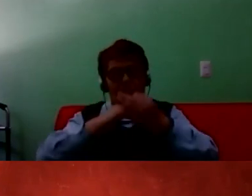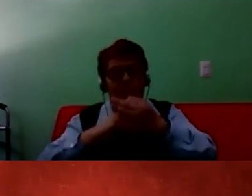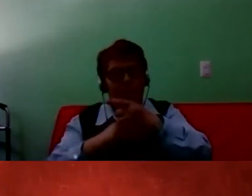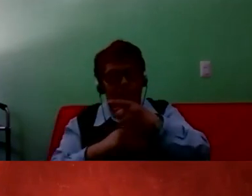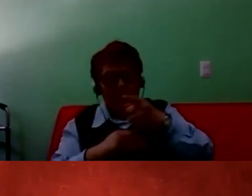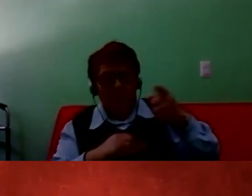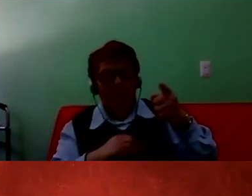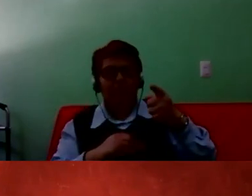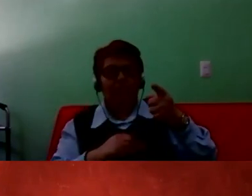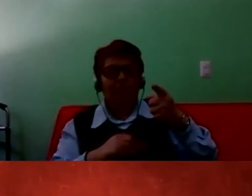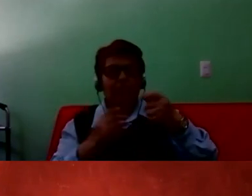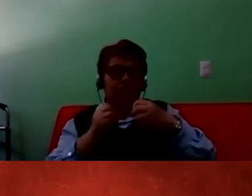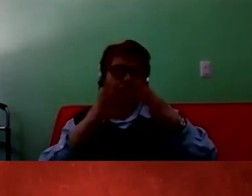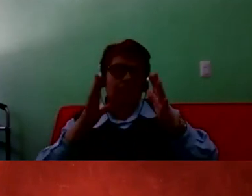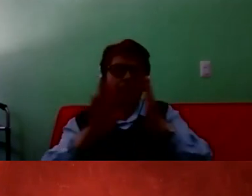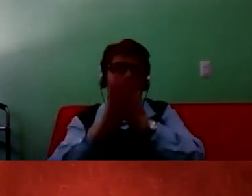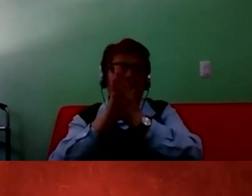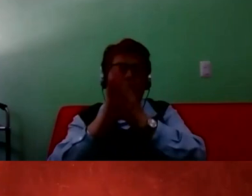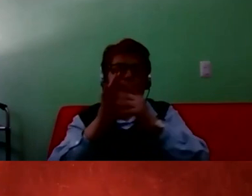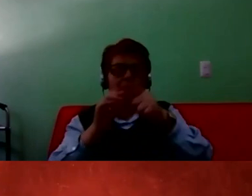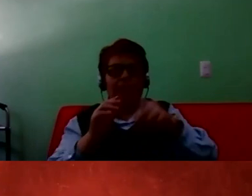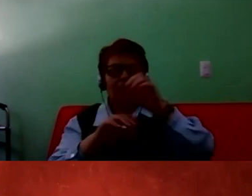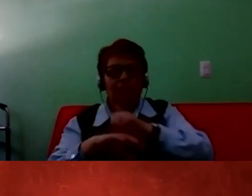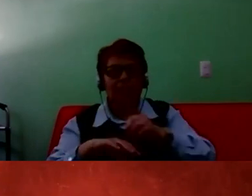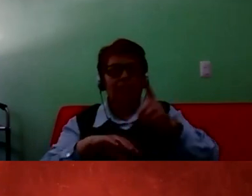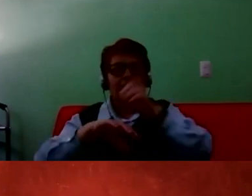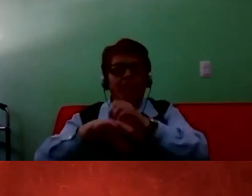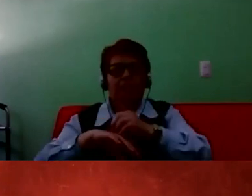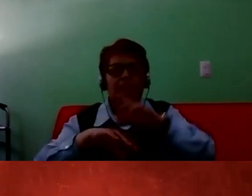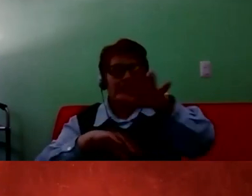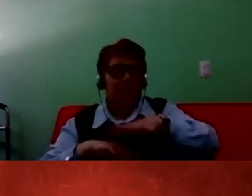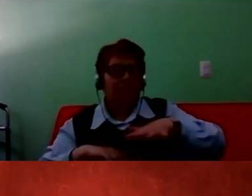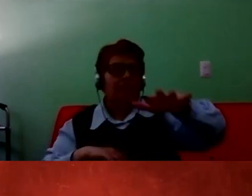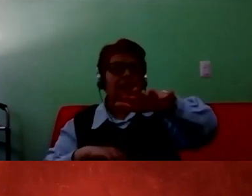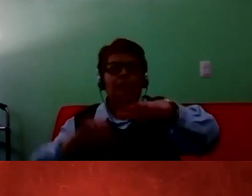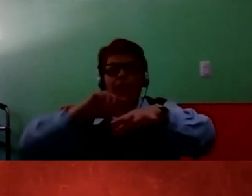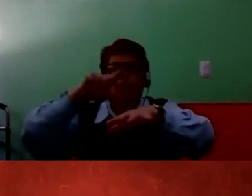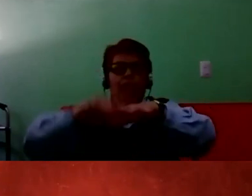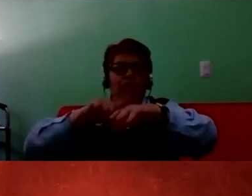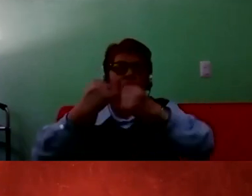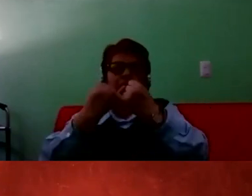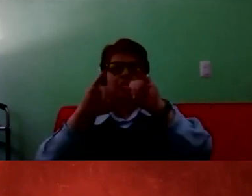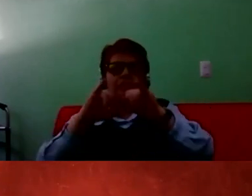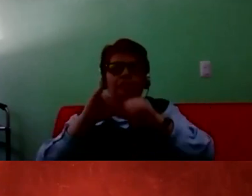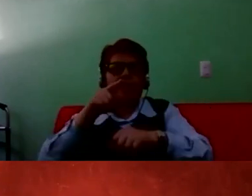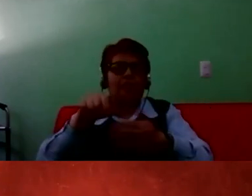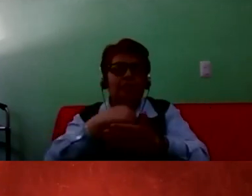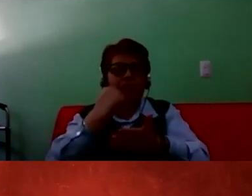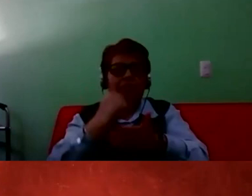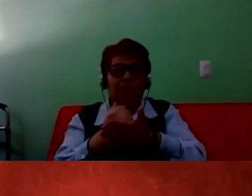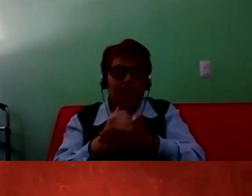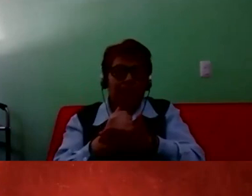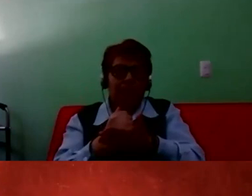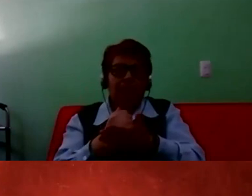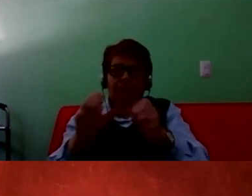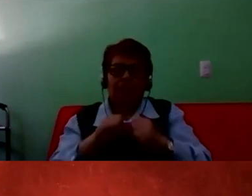aquellos que por supuesto participan en el día a día desde los espacios culturales independientes en nuestra ciudad,